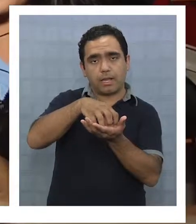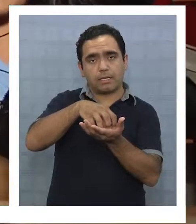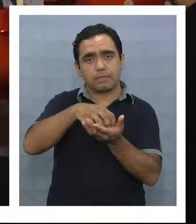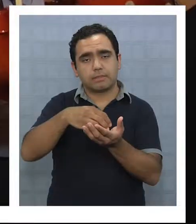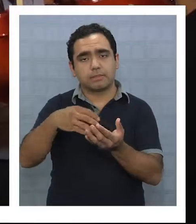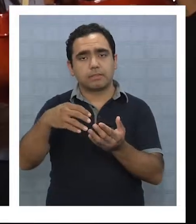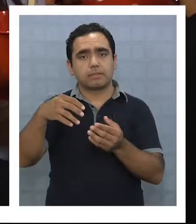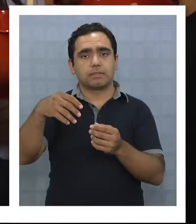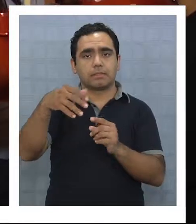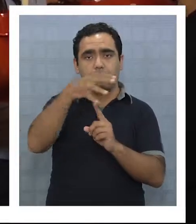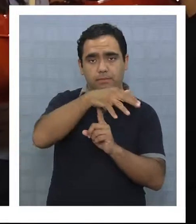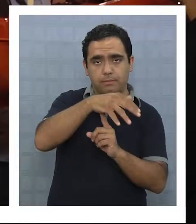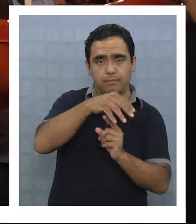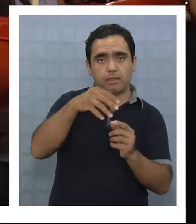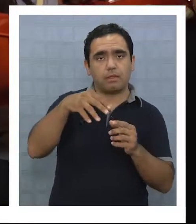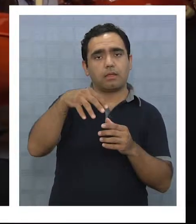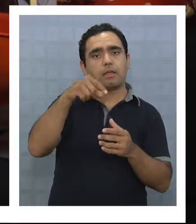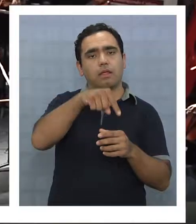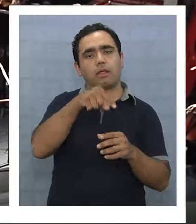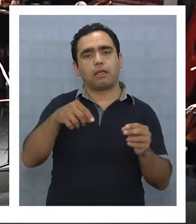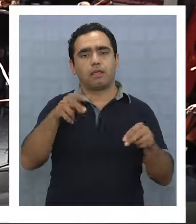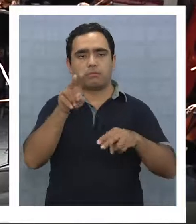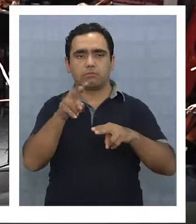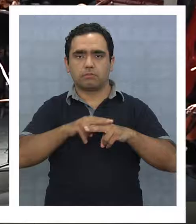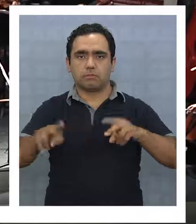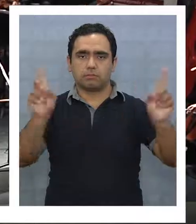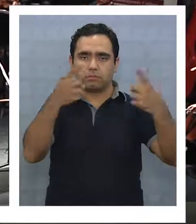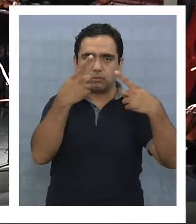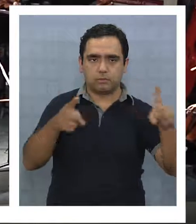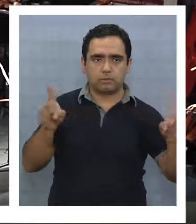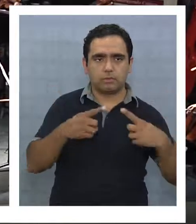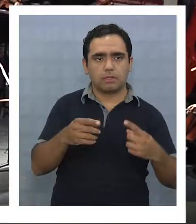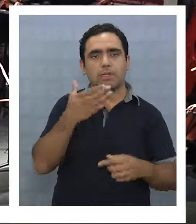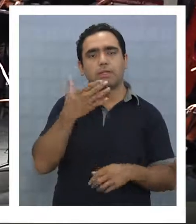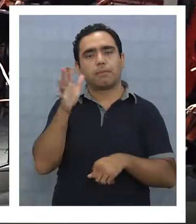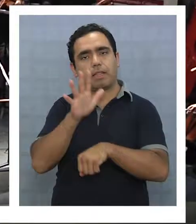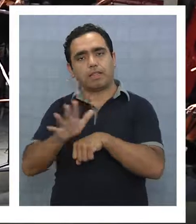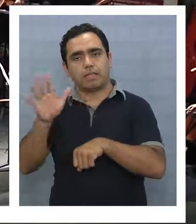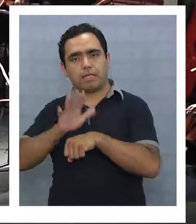finalmente una tocata colectiva en el Hemiciclo del Teatro Municipal.